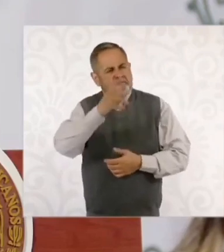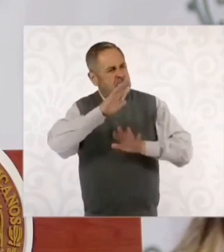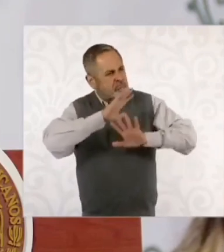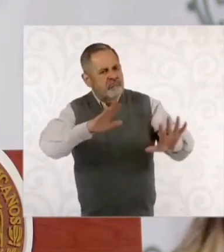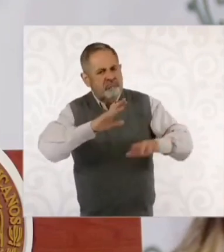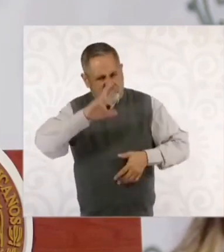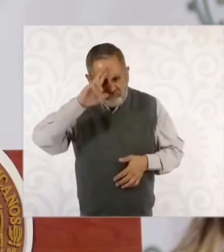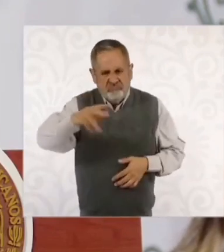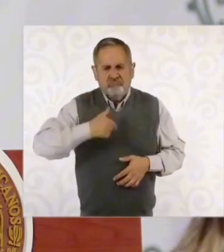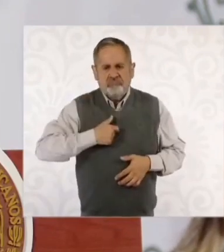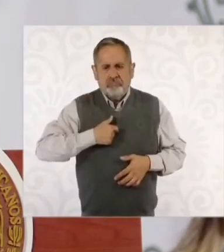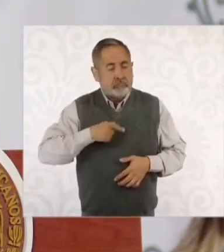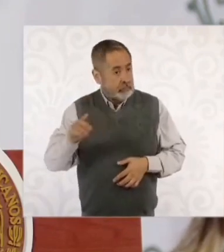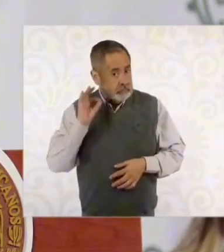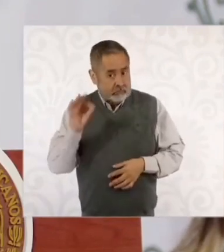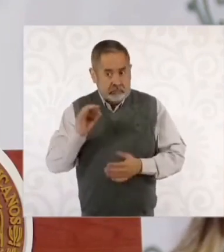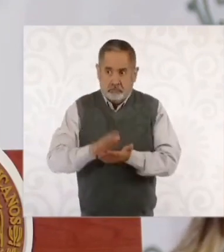donde trataron de